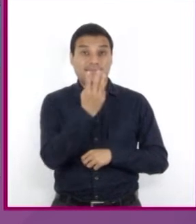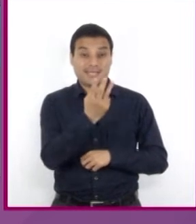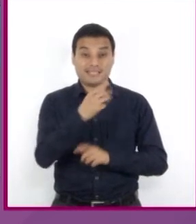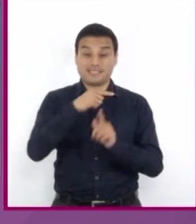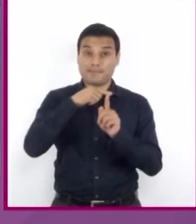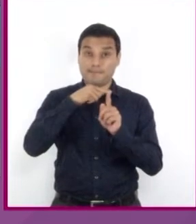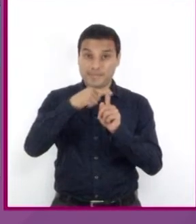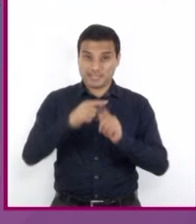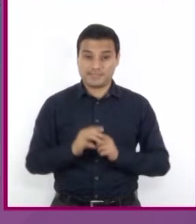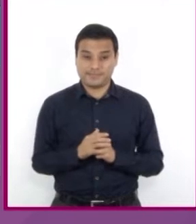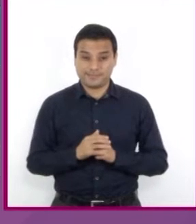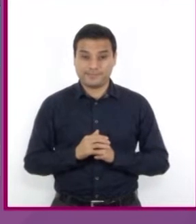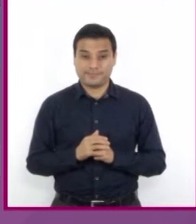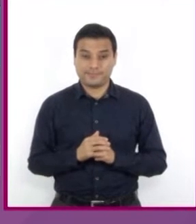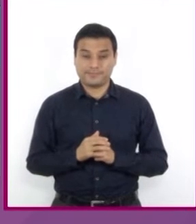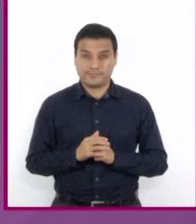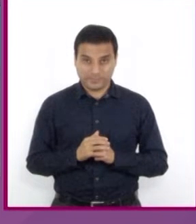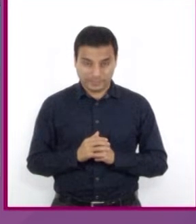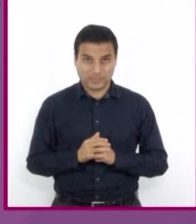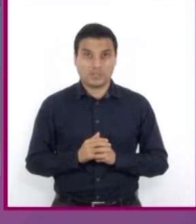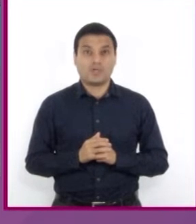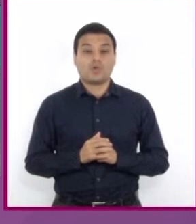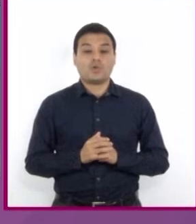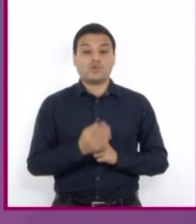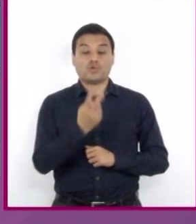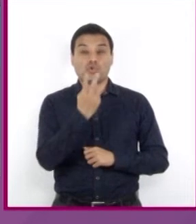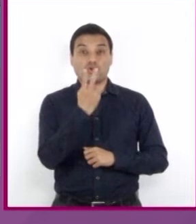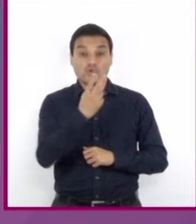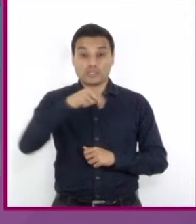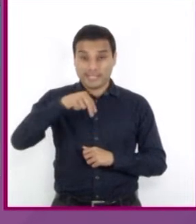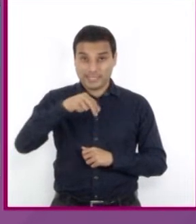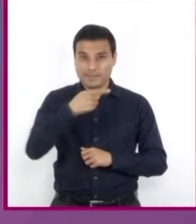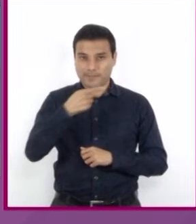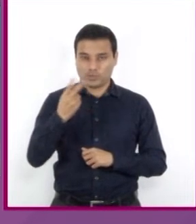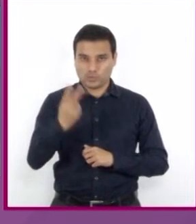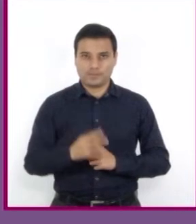más la diferencia del doble de n y 2.